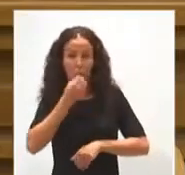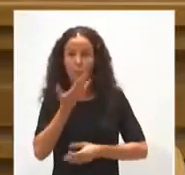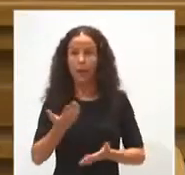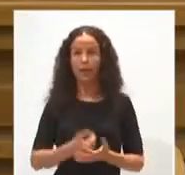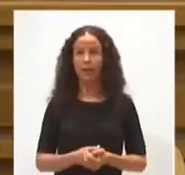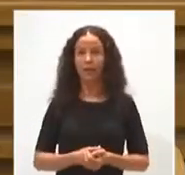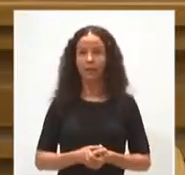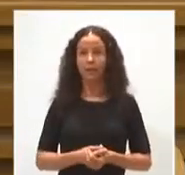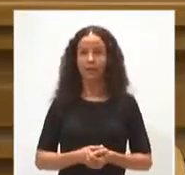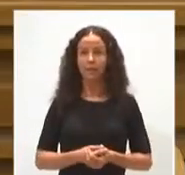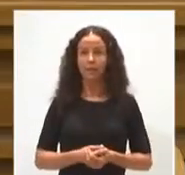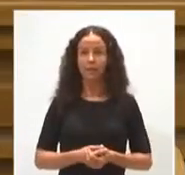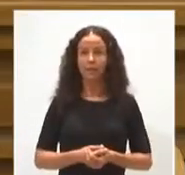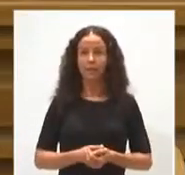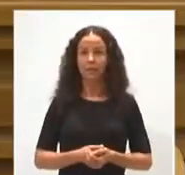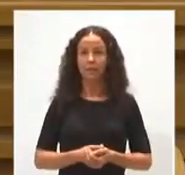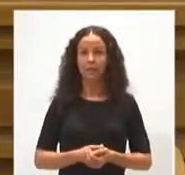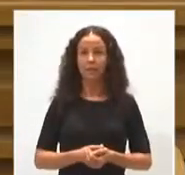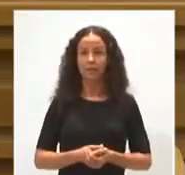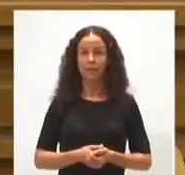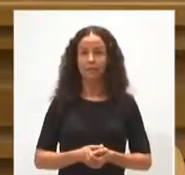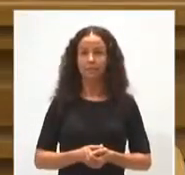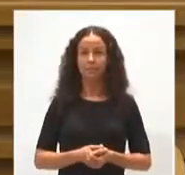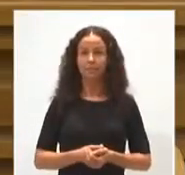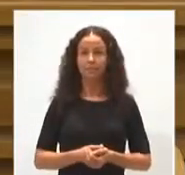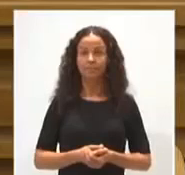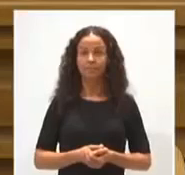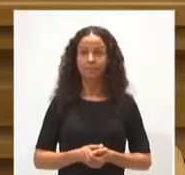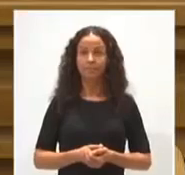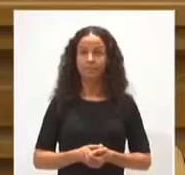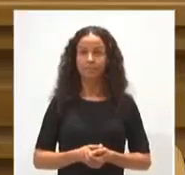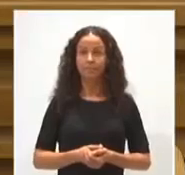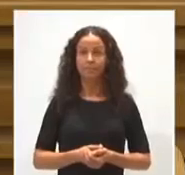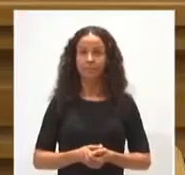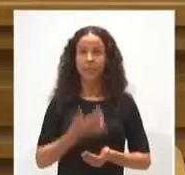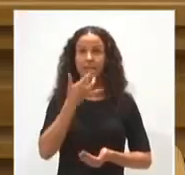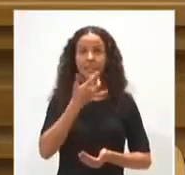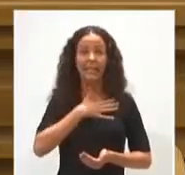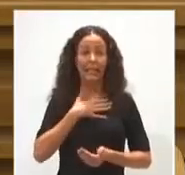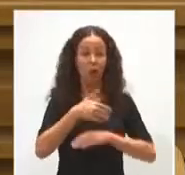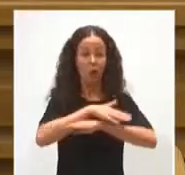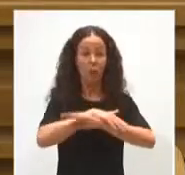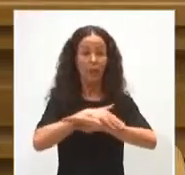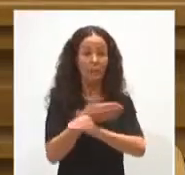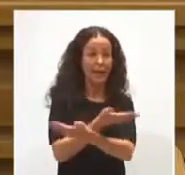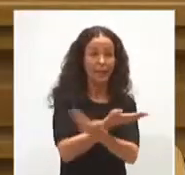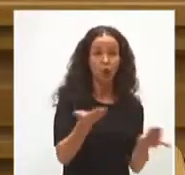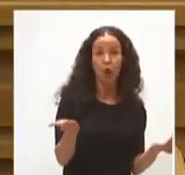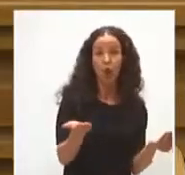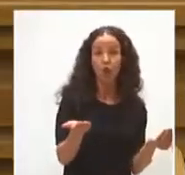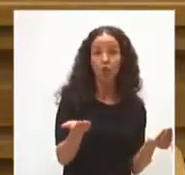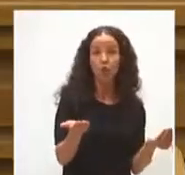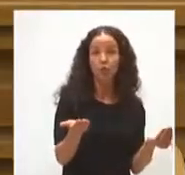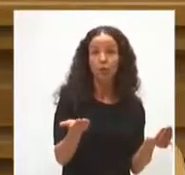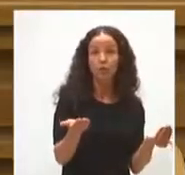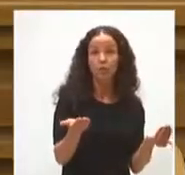y no se asusten que no que cuando quiere gobernar para todos no puede ser refractario al